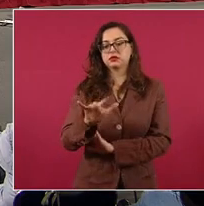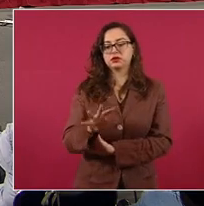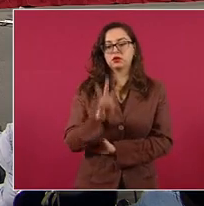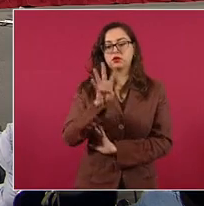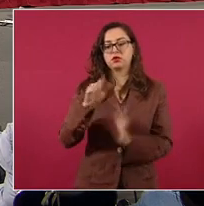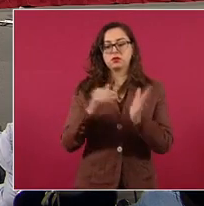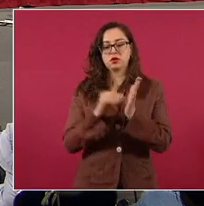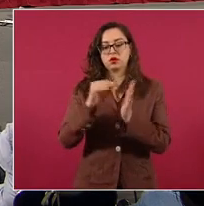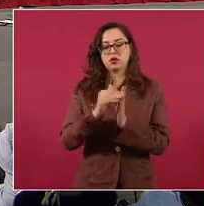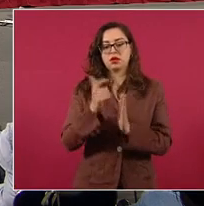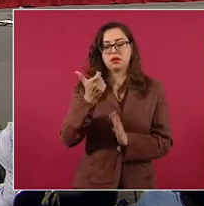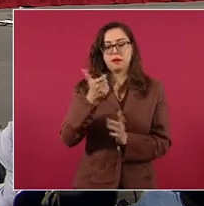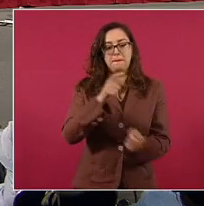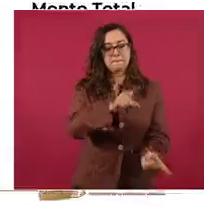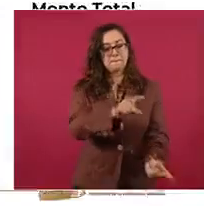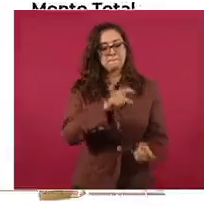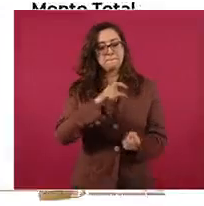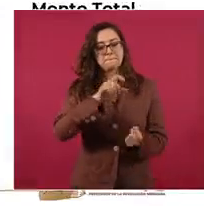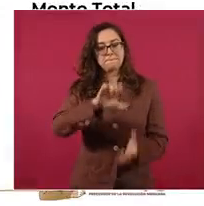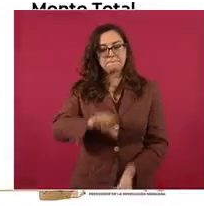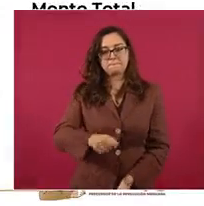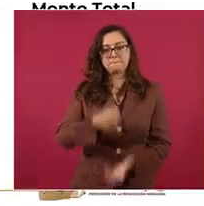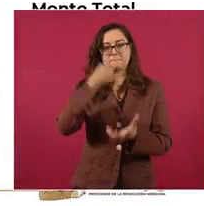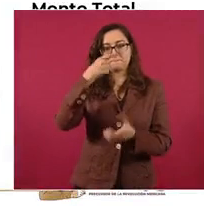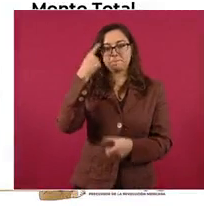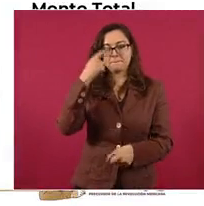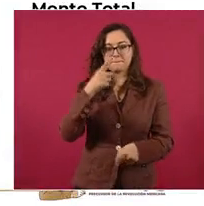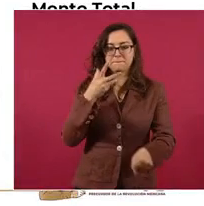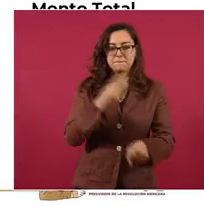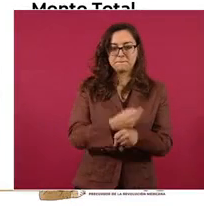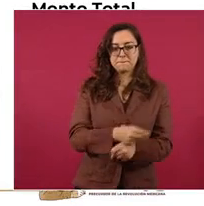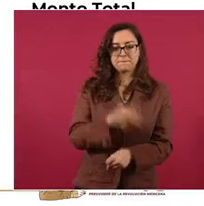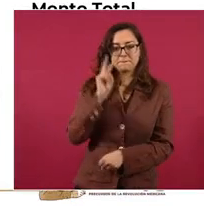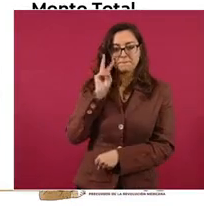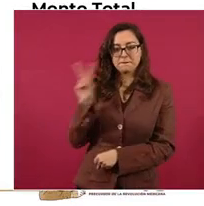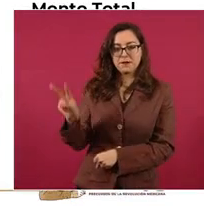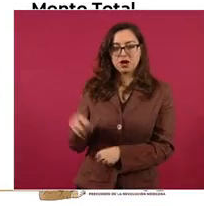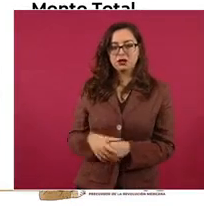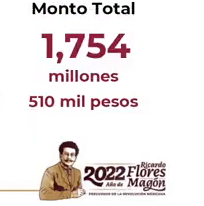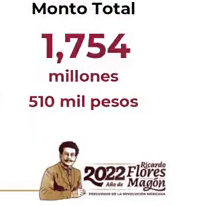1,754 millones de pesos para pavimentación en estos estados.